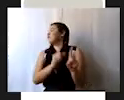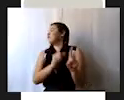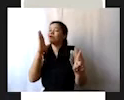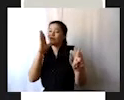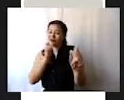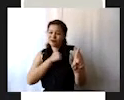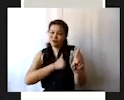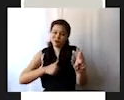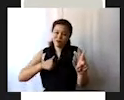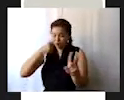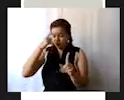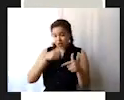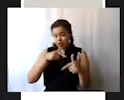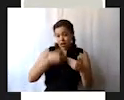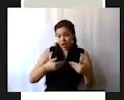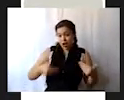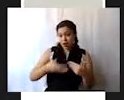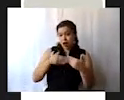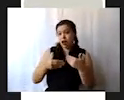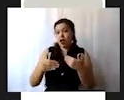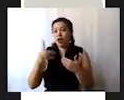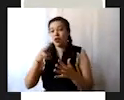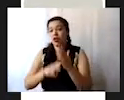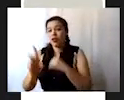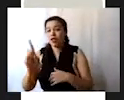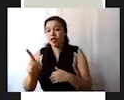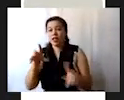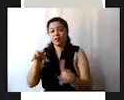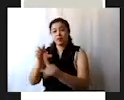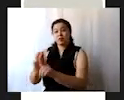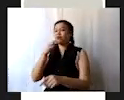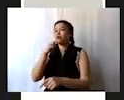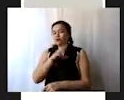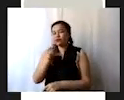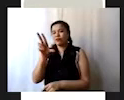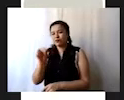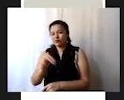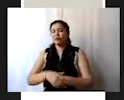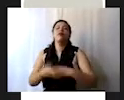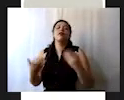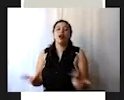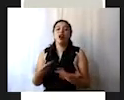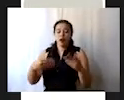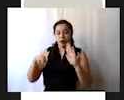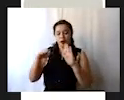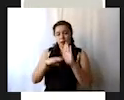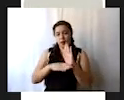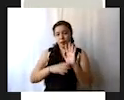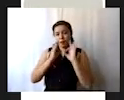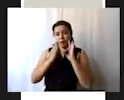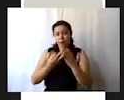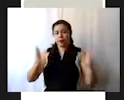aquí al 2030. Y bueno, también cuál ha sido pues toda esta estructura de la agenda, la participación de la